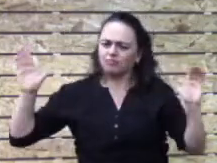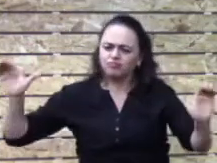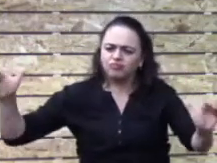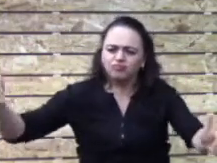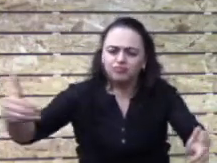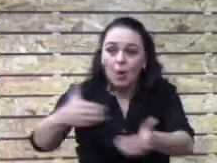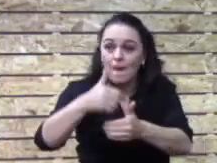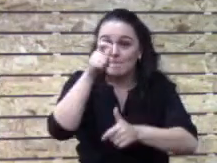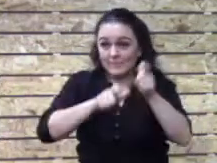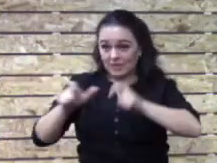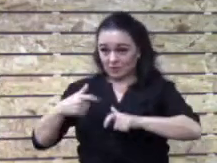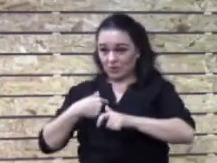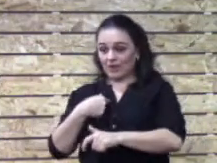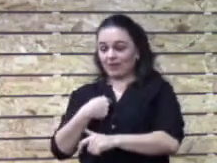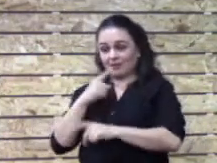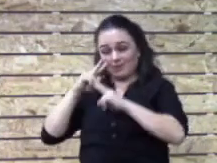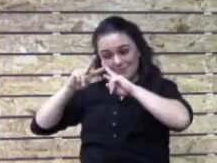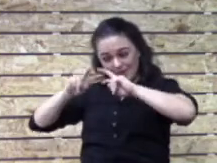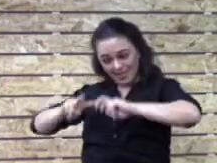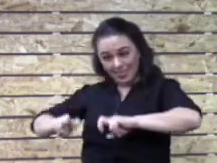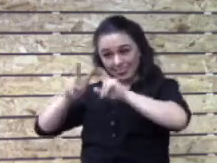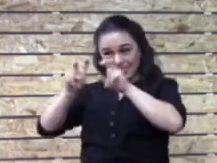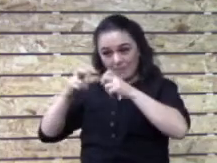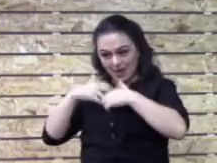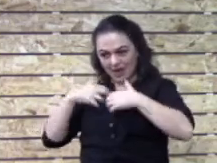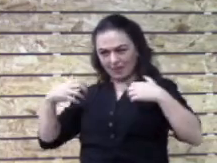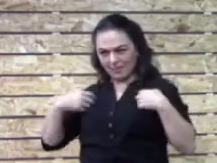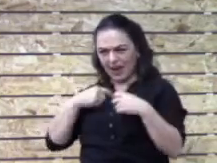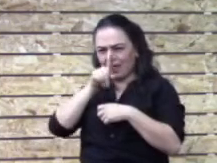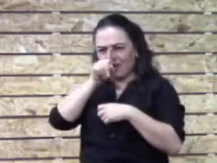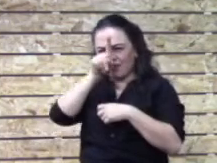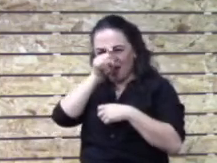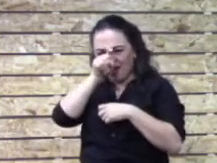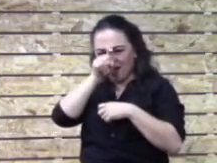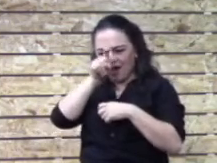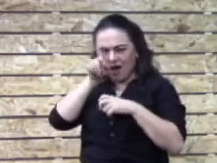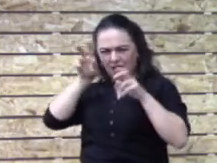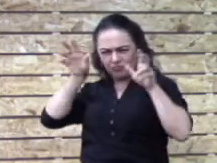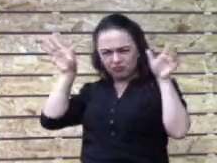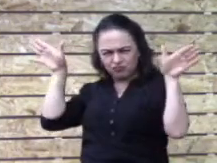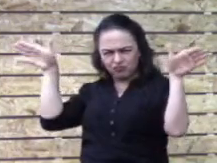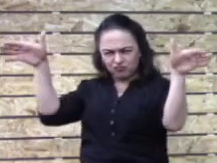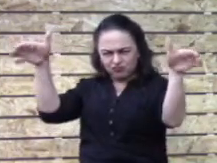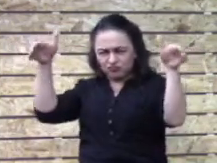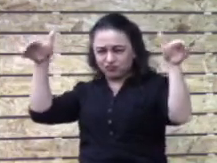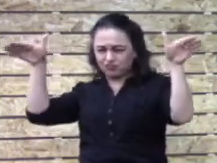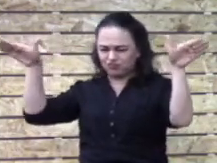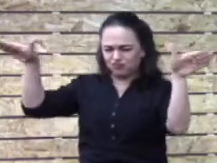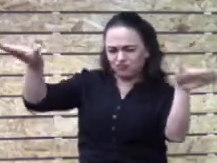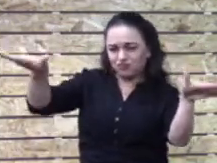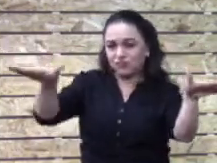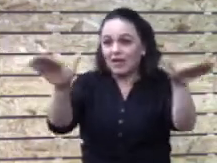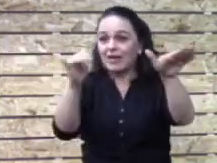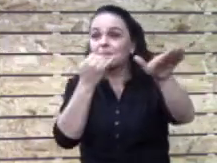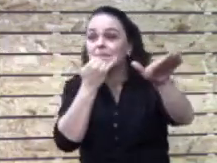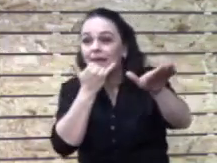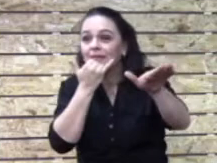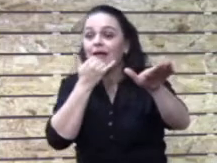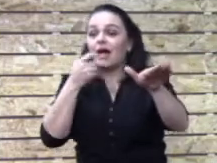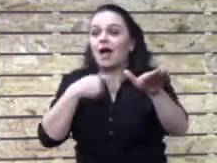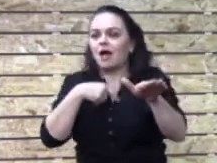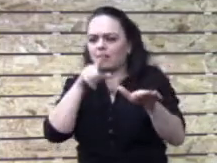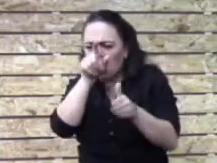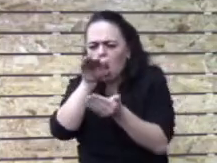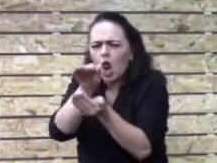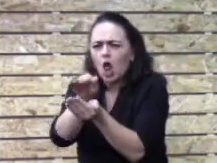los aguilólogos, que ellos también montan a los polluelos en la parte de su espalda y logran volar